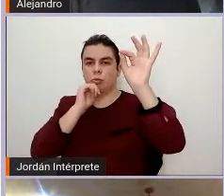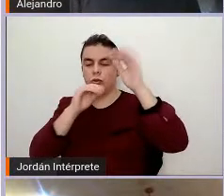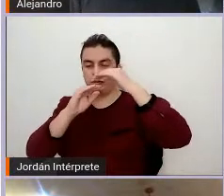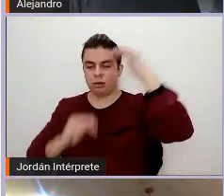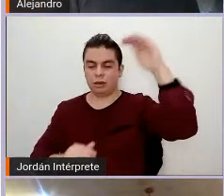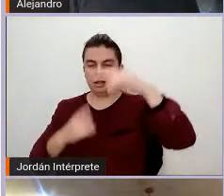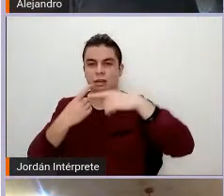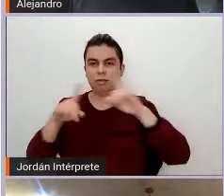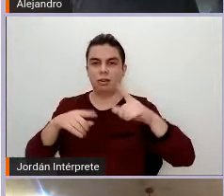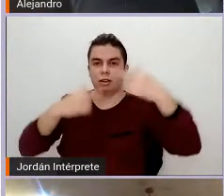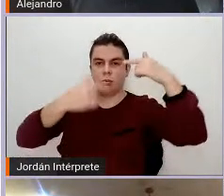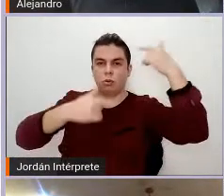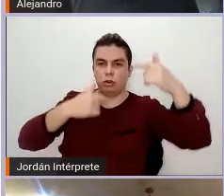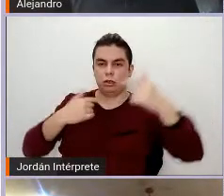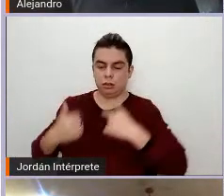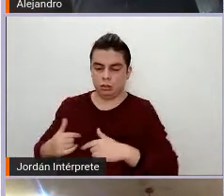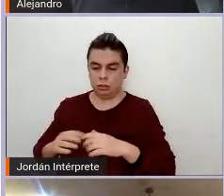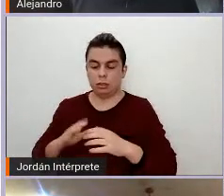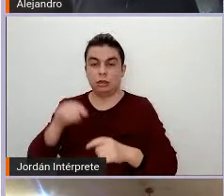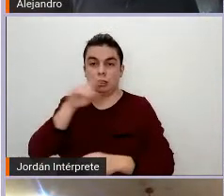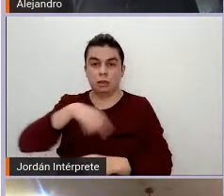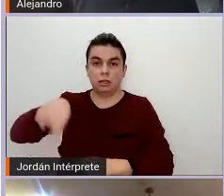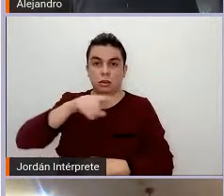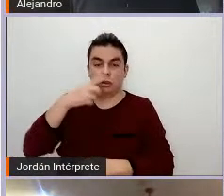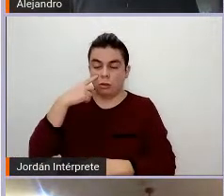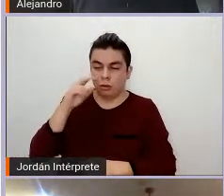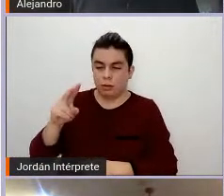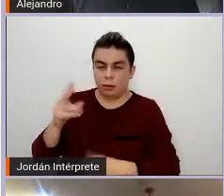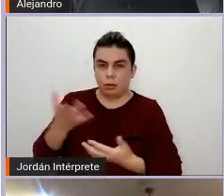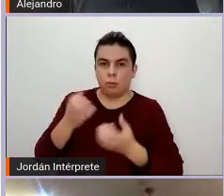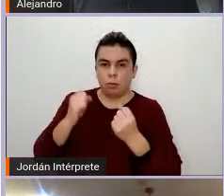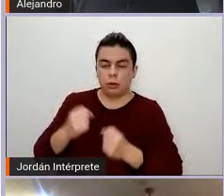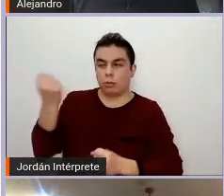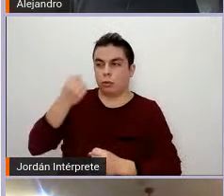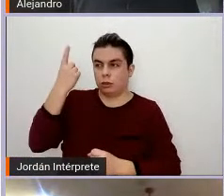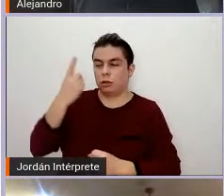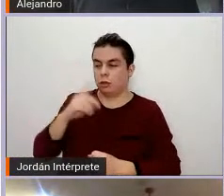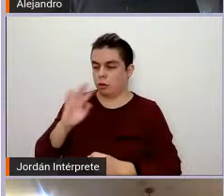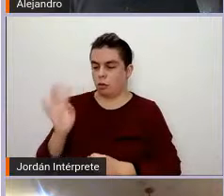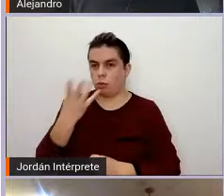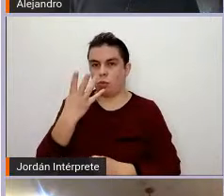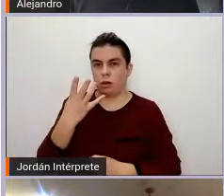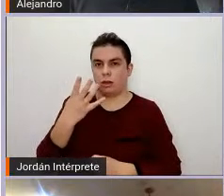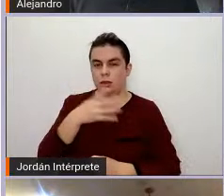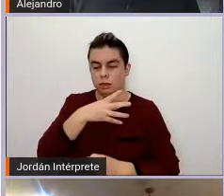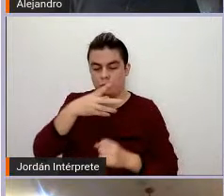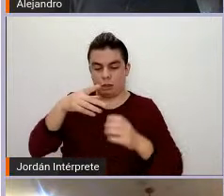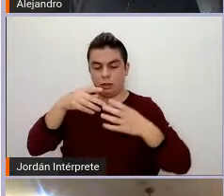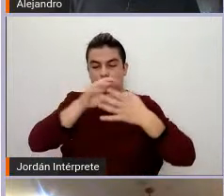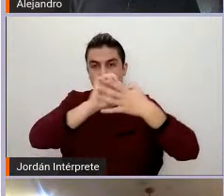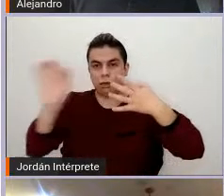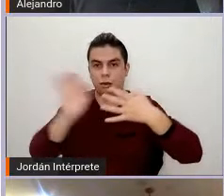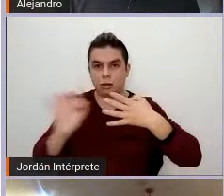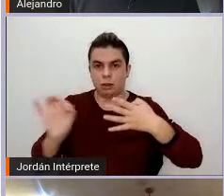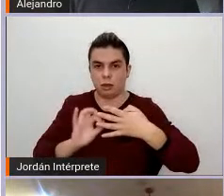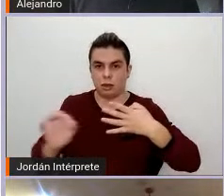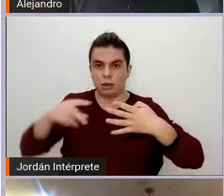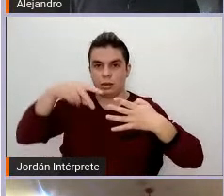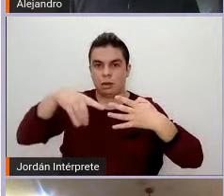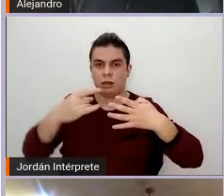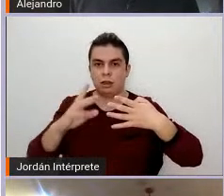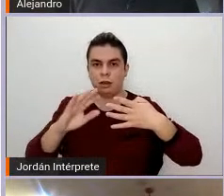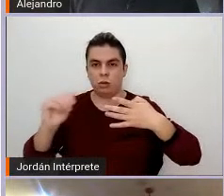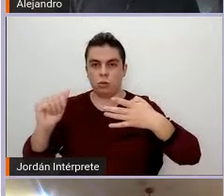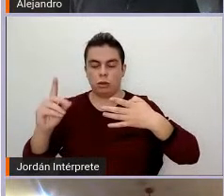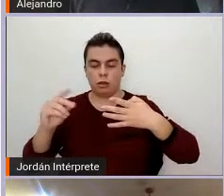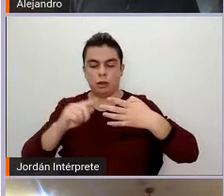Esta traducción interdisciplinaria podemos interpretarla con la cuarta línea del texto de Neruda, cuando dice, y en las altas canciones